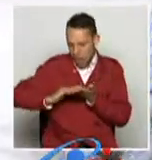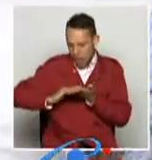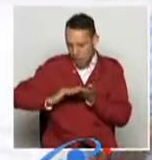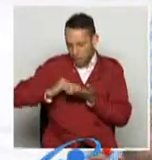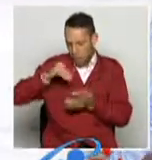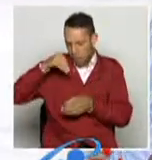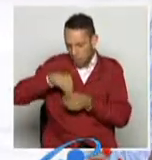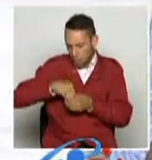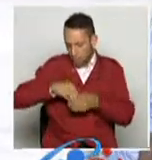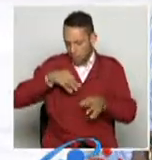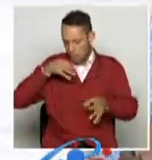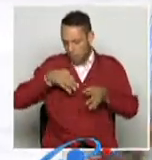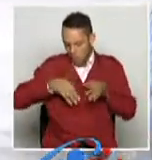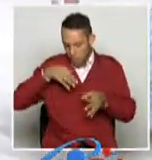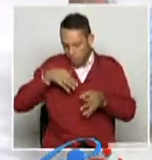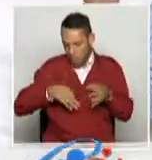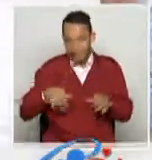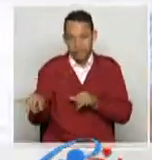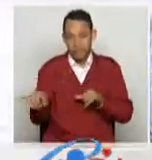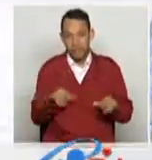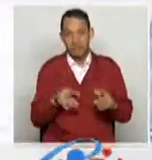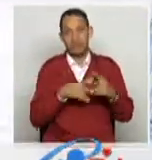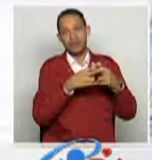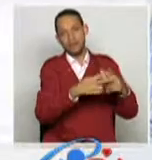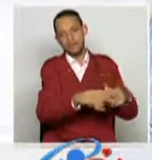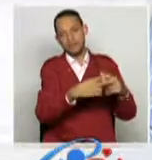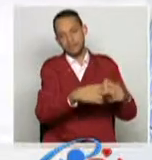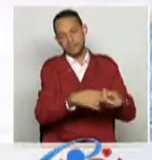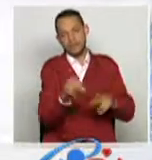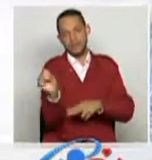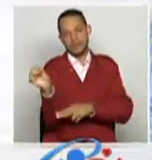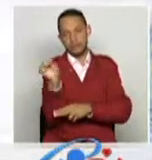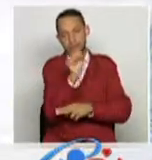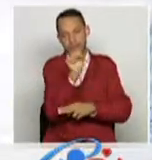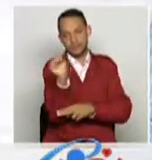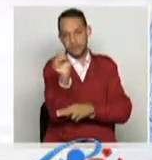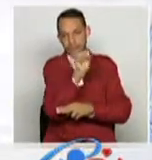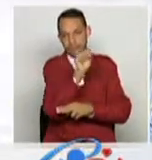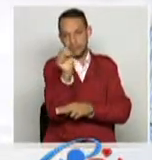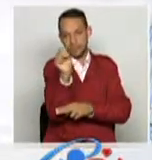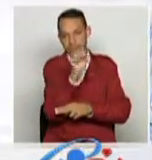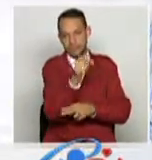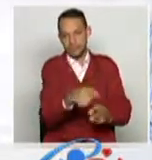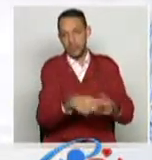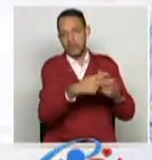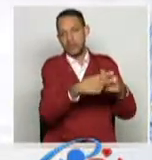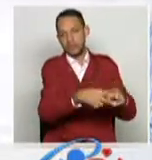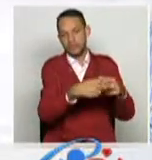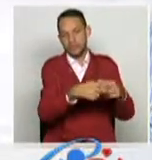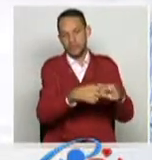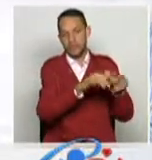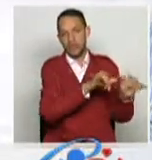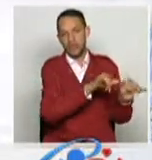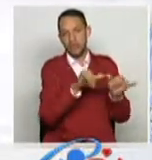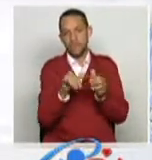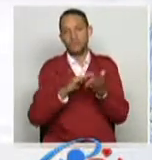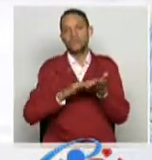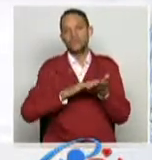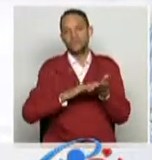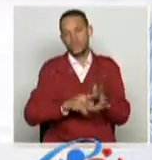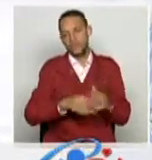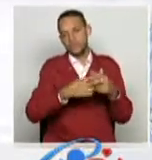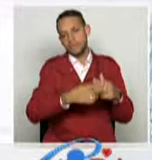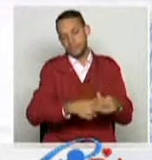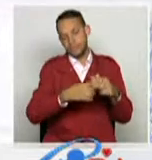los aviones, a los carros, en fin, a las máquinas en una factoría. Este cuerpo, que es una